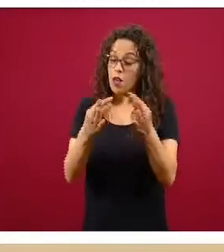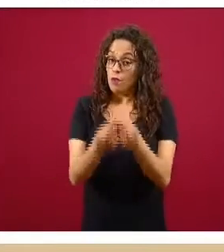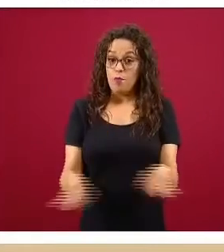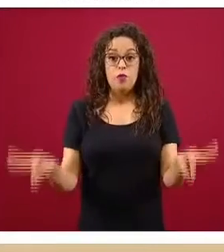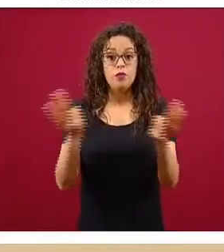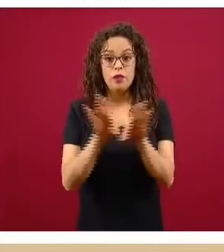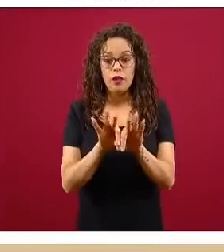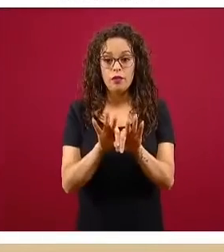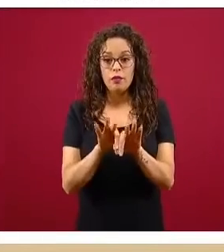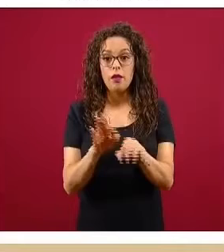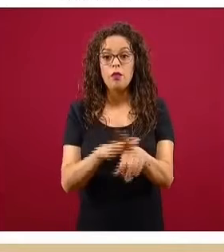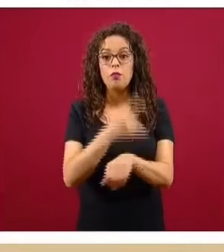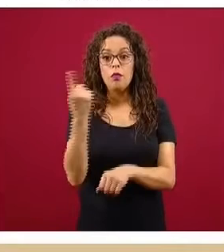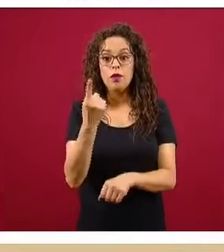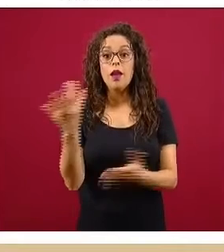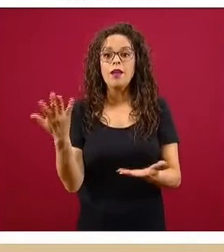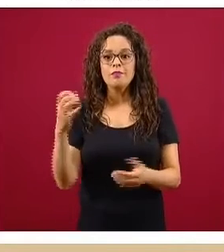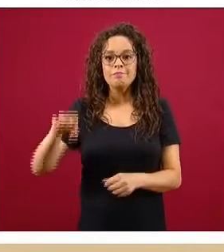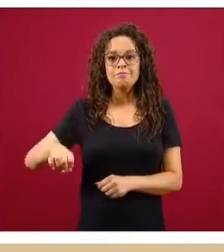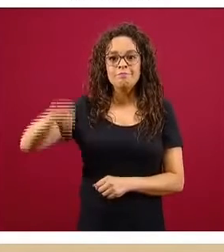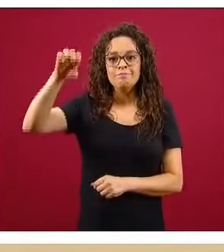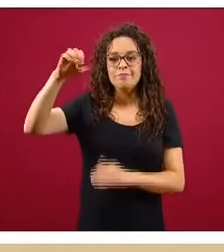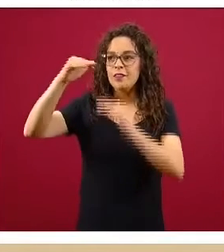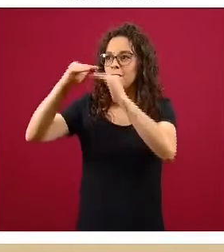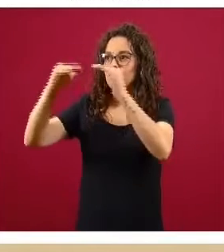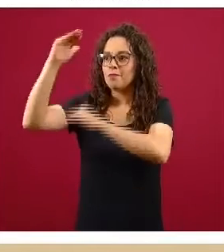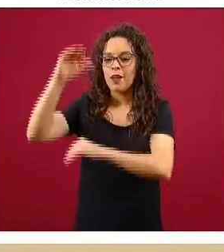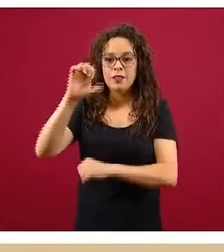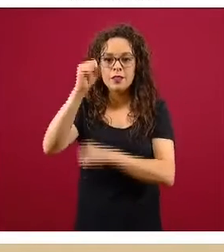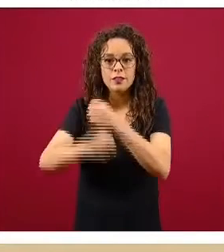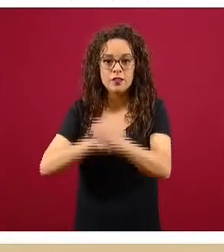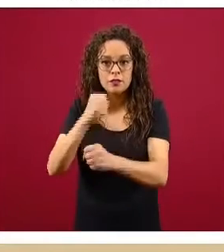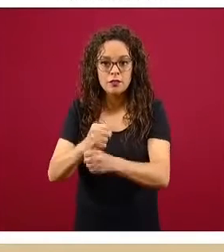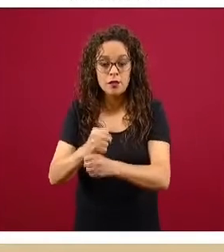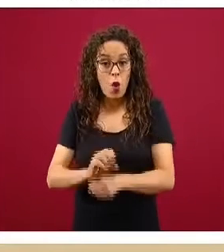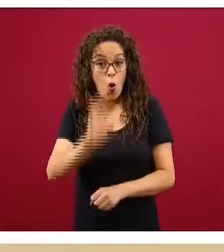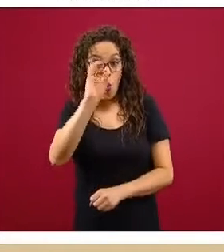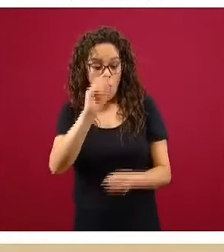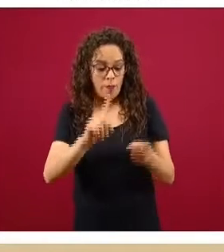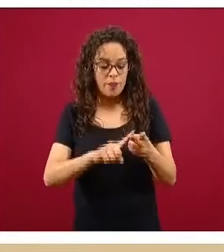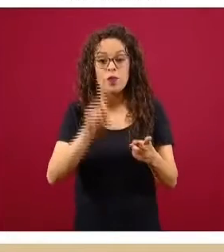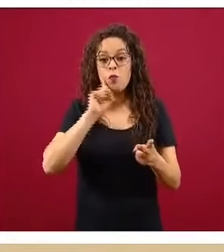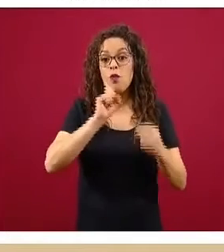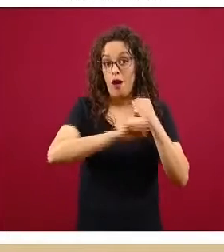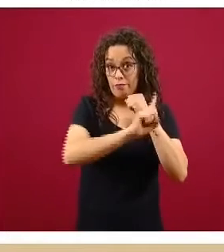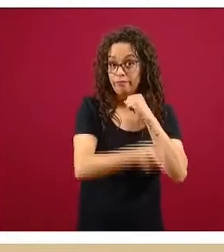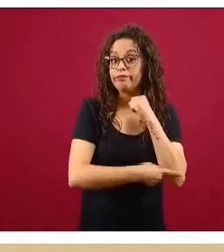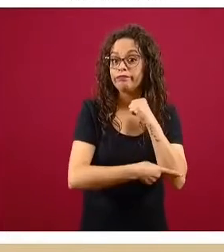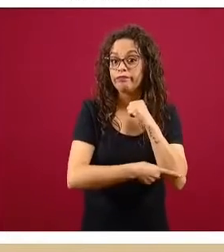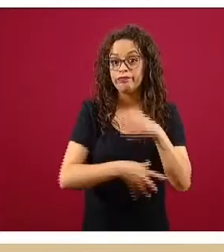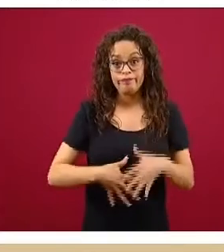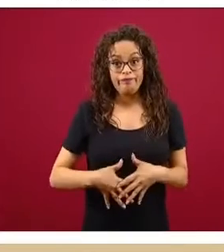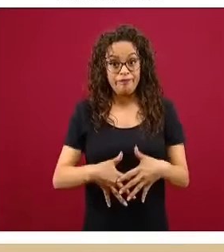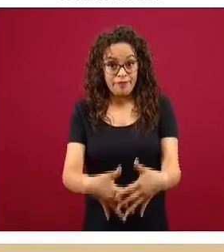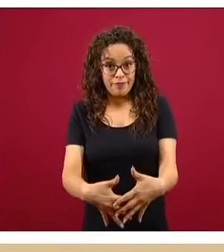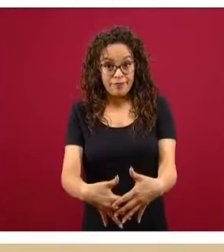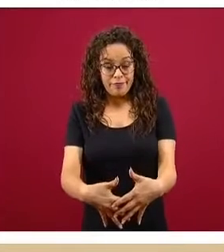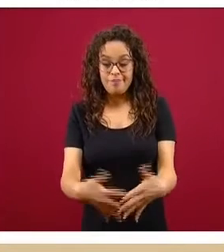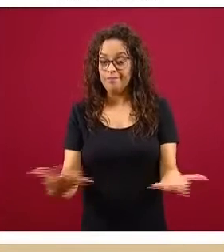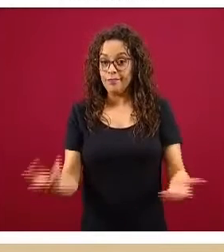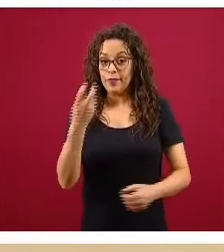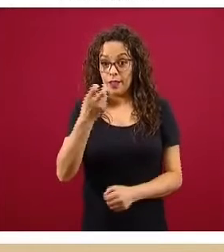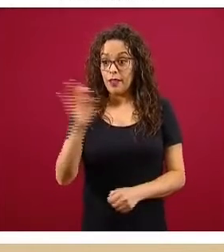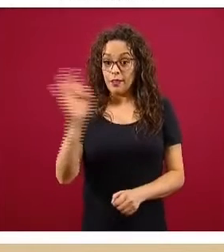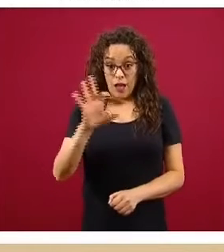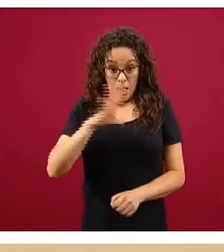es ser un adulto mayor de 60 años o ser una mujer embarazada, que también se han señalado. Entonces, cuando ya lo vemos por factores de